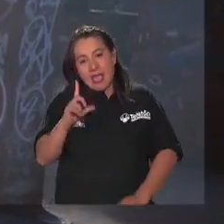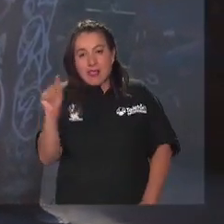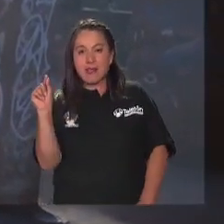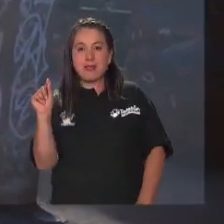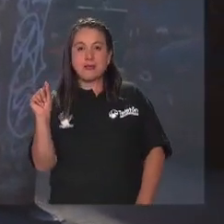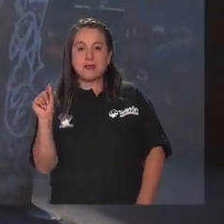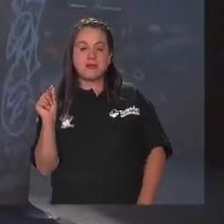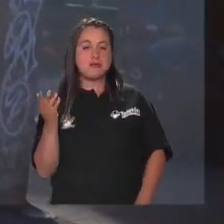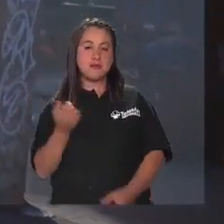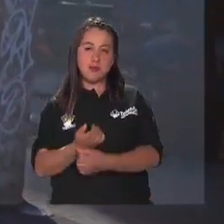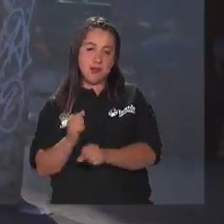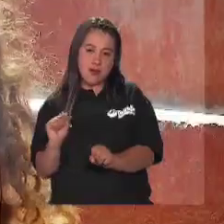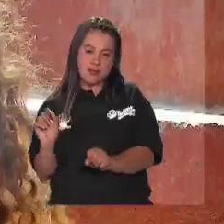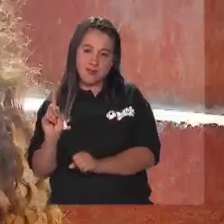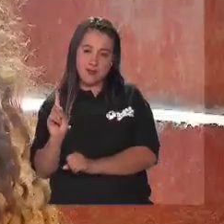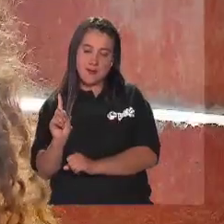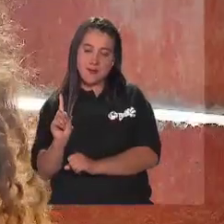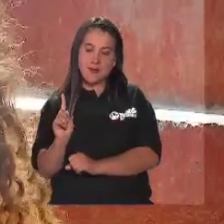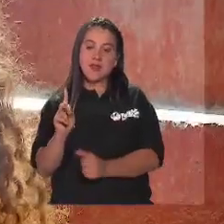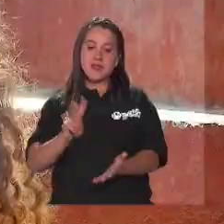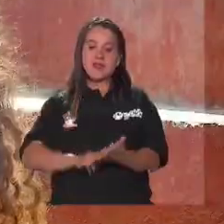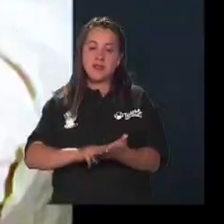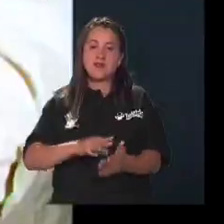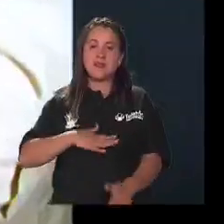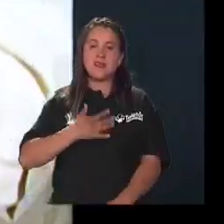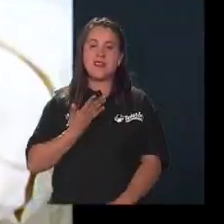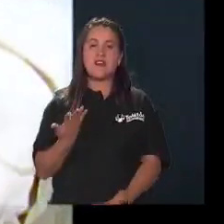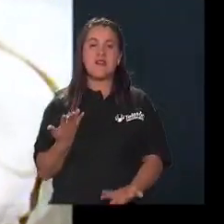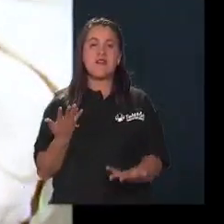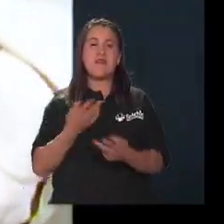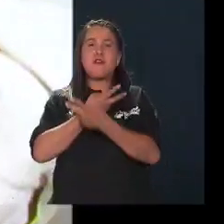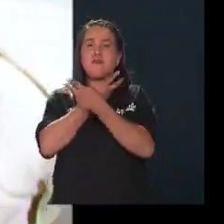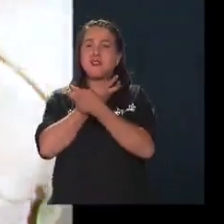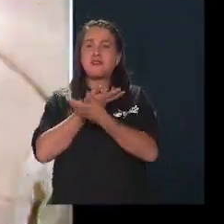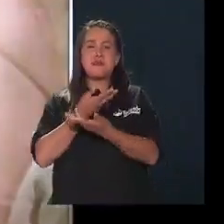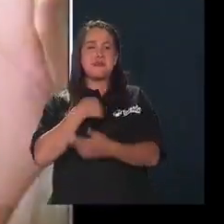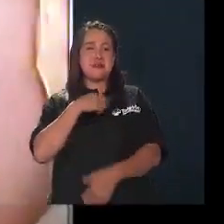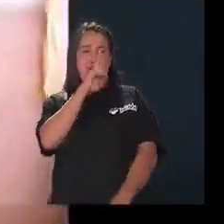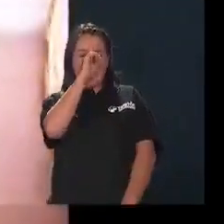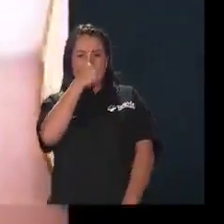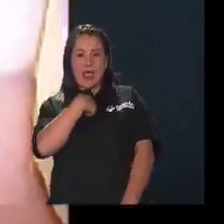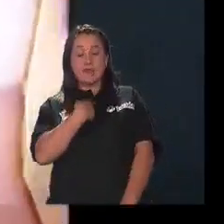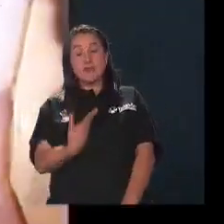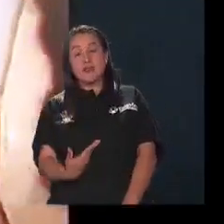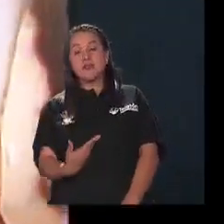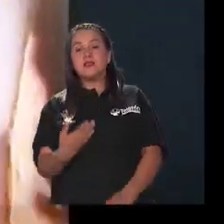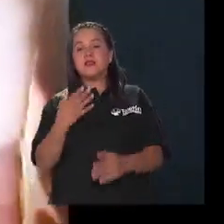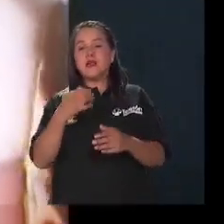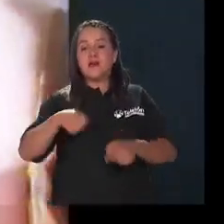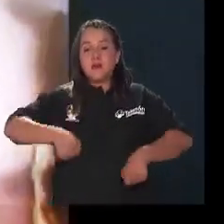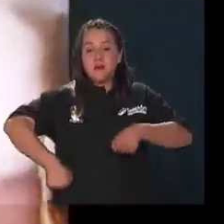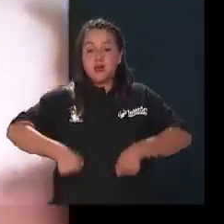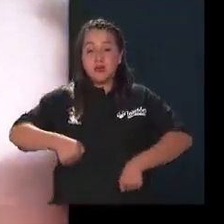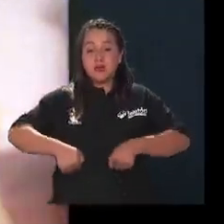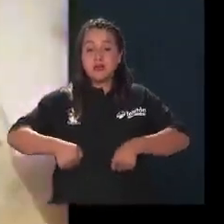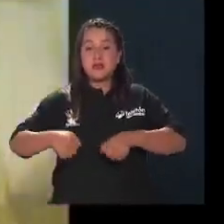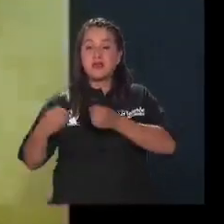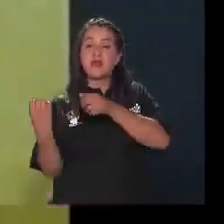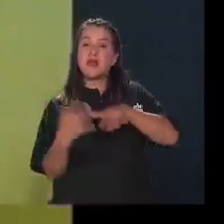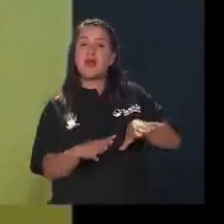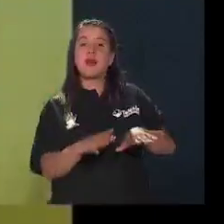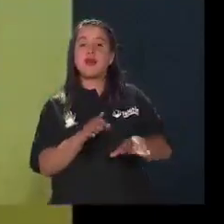mi propia cuenta. Realmente me sentía un bicho raro. Tomé la decisión de dejar de usar las prótesis cuando estaba en el